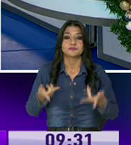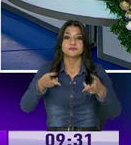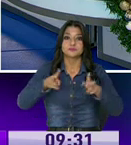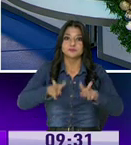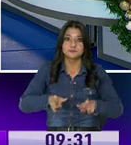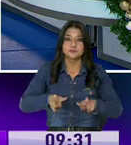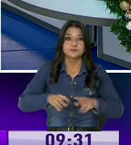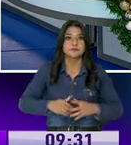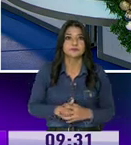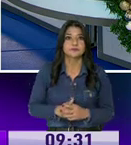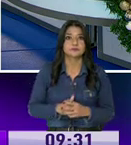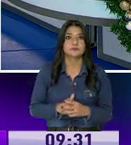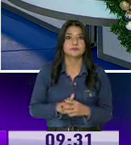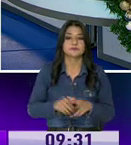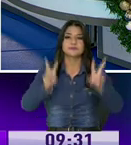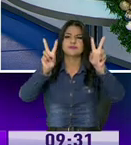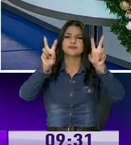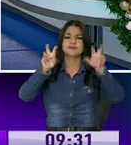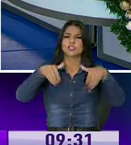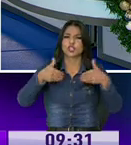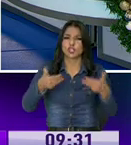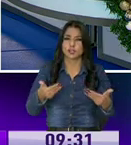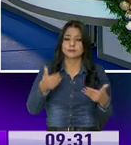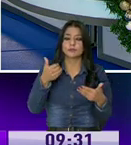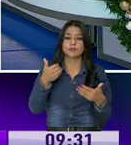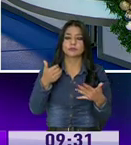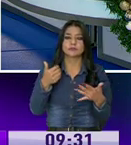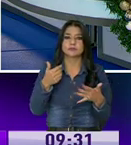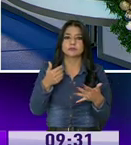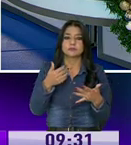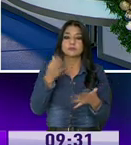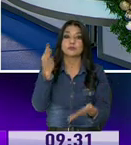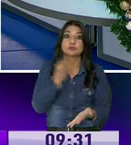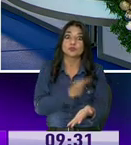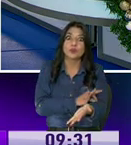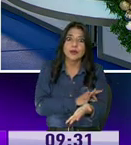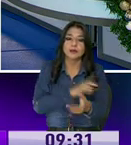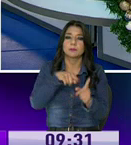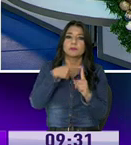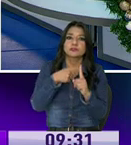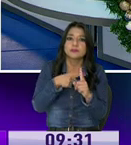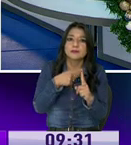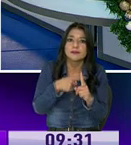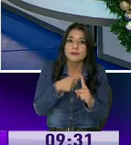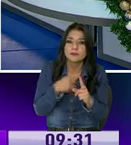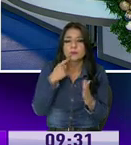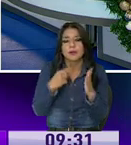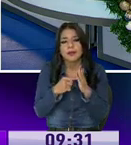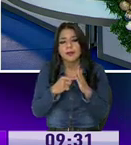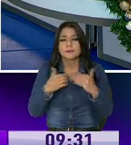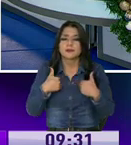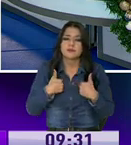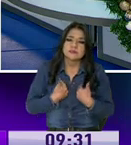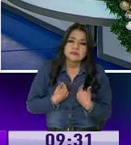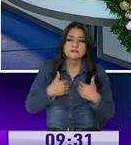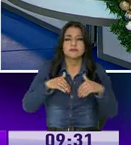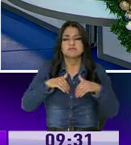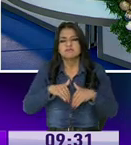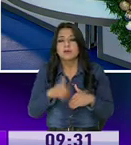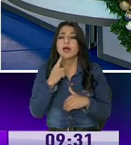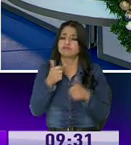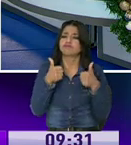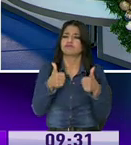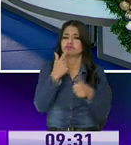vamos a hablar de cómo estos famosos sueros que te brindan energía porque uno llega medio desgastado. Muchas